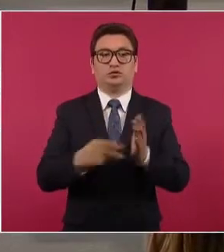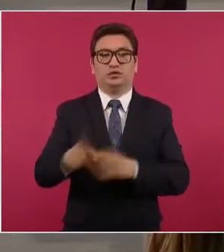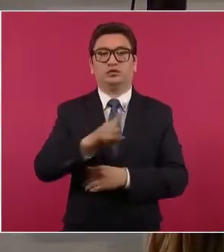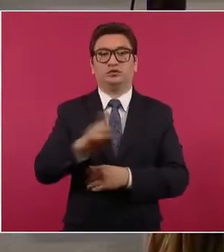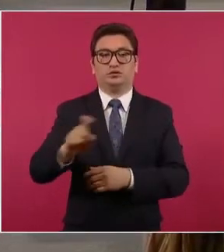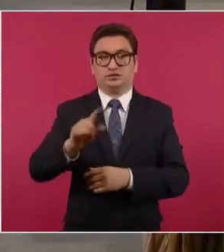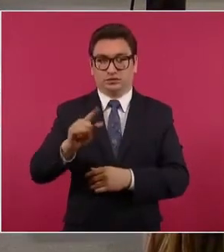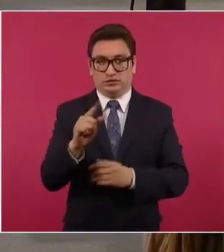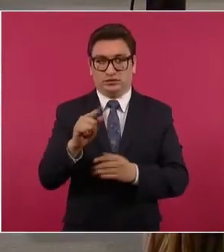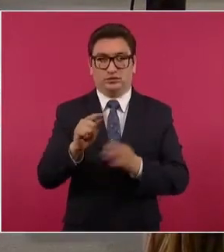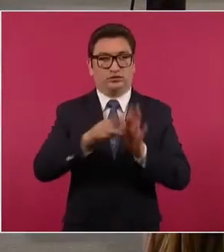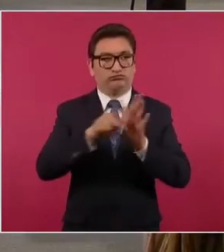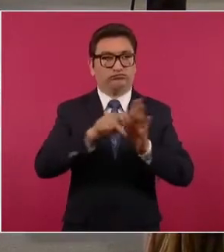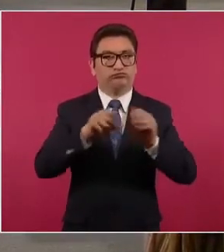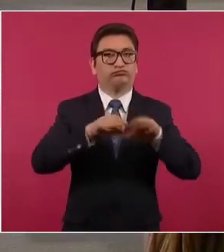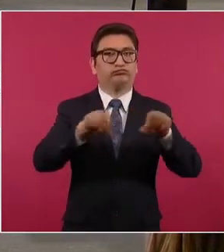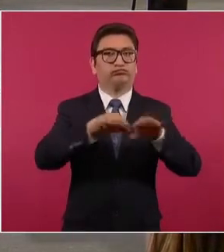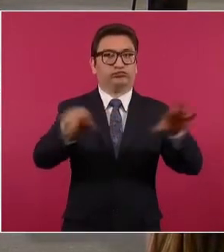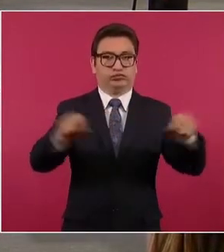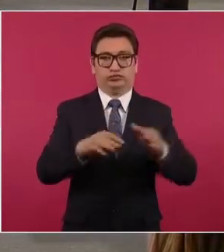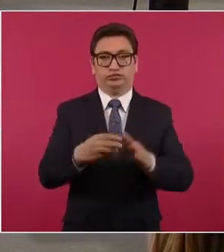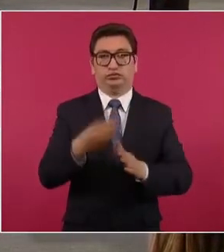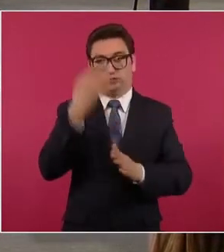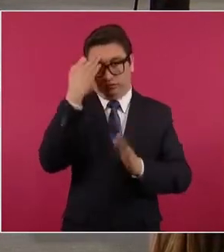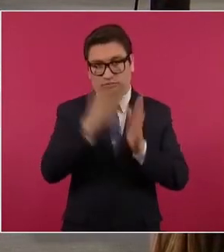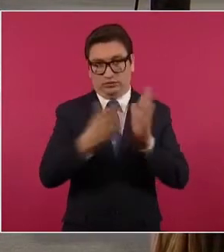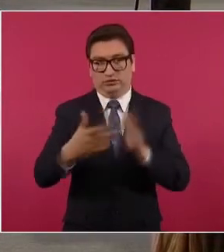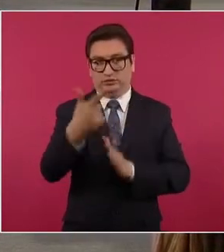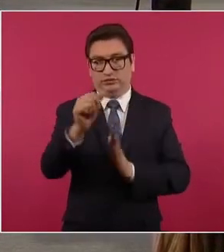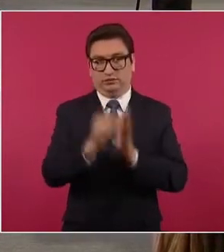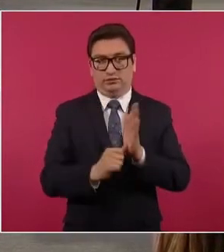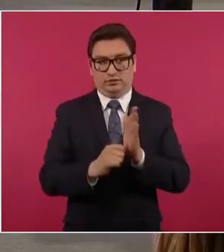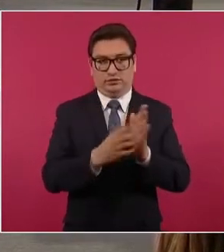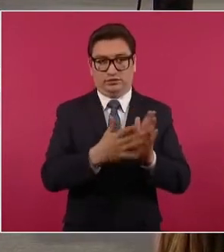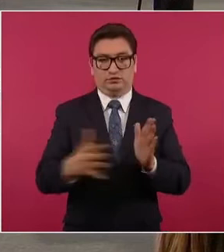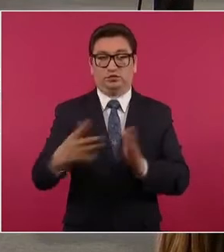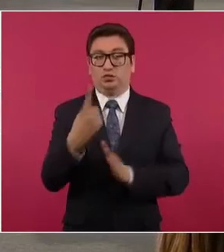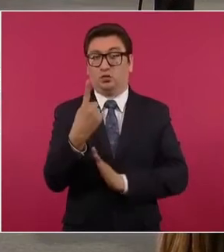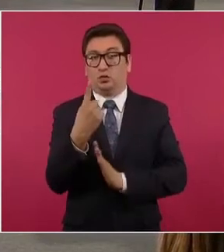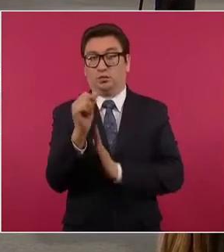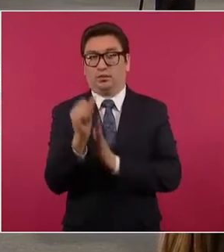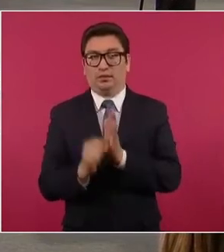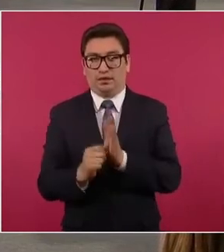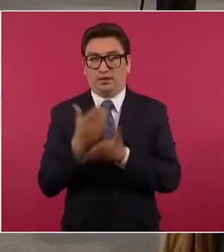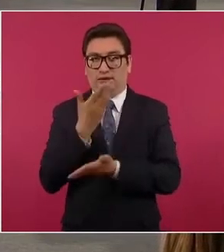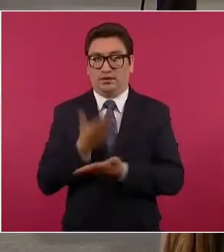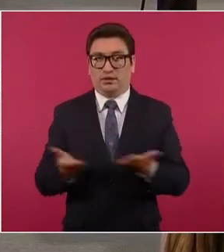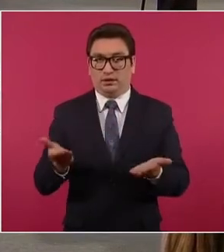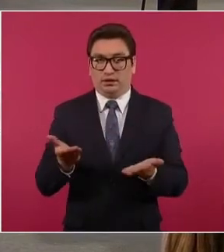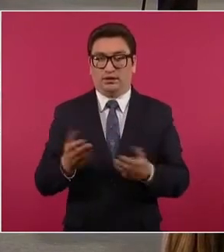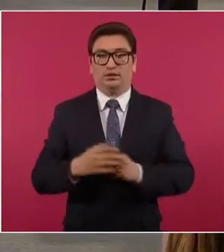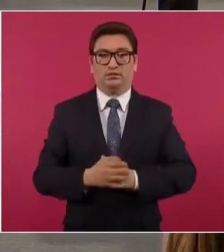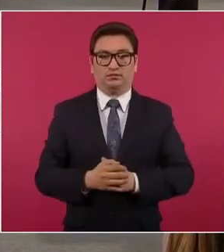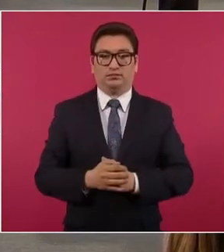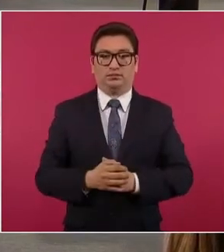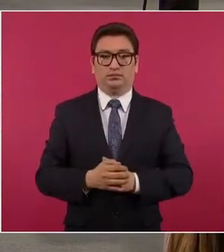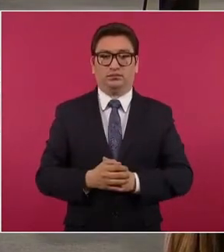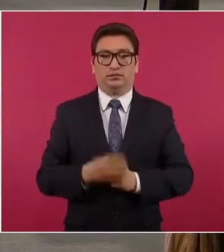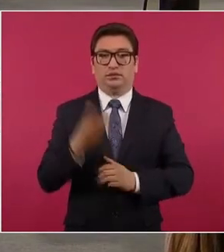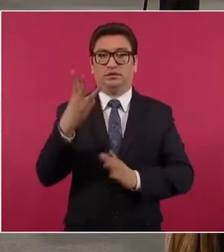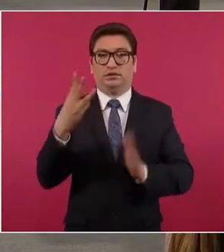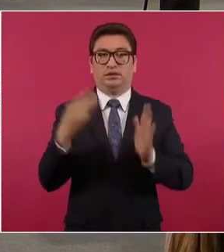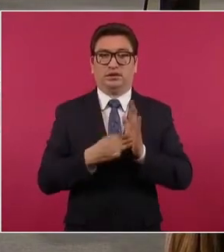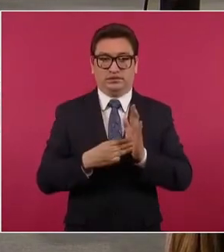2,170 notas en esa época durante 7 meses, y solo en un mes ahora hay más